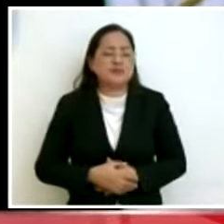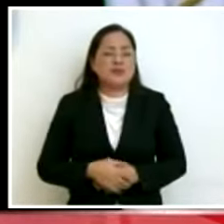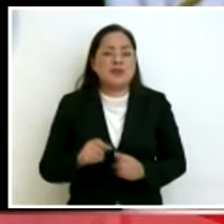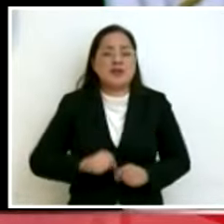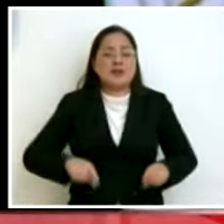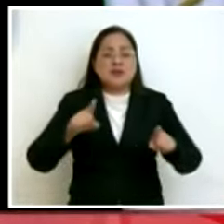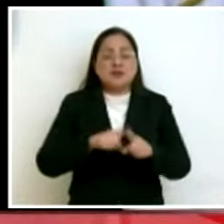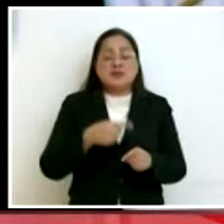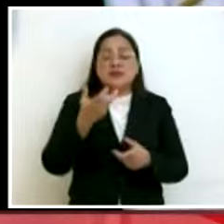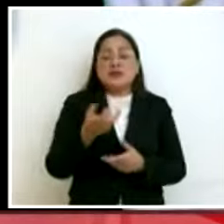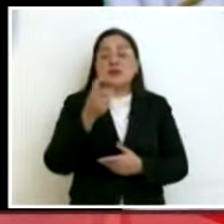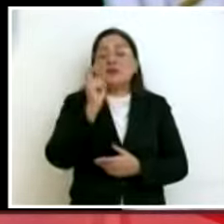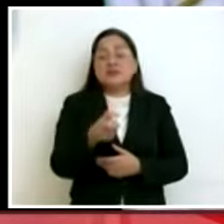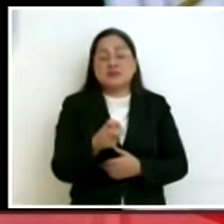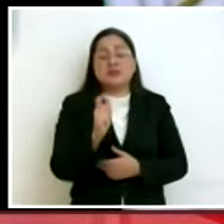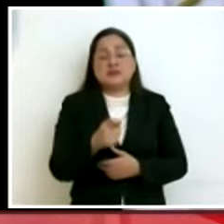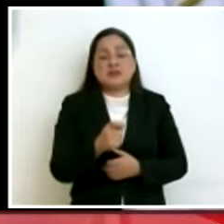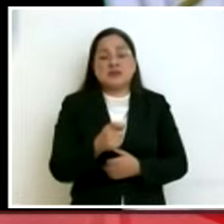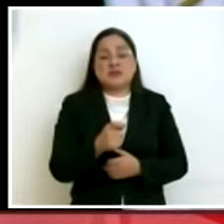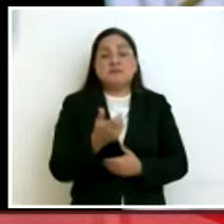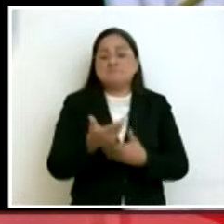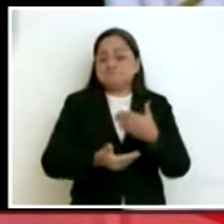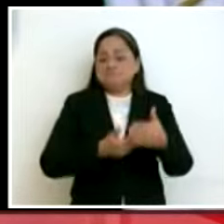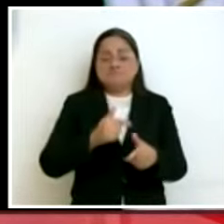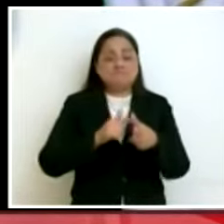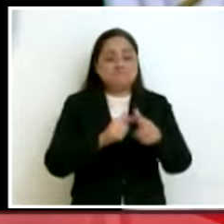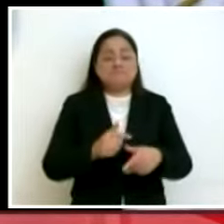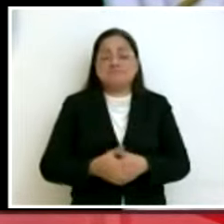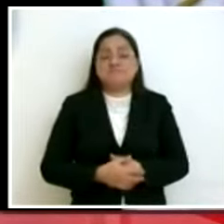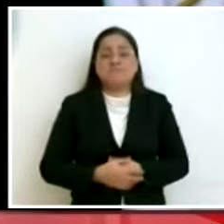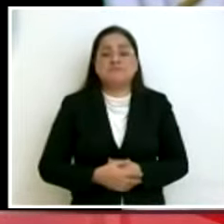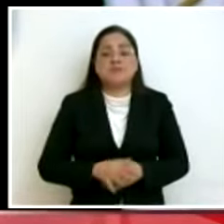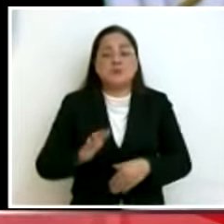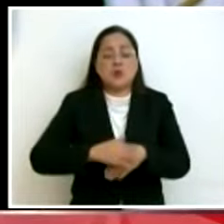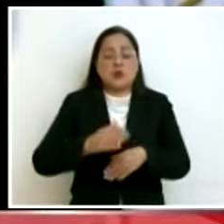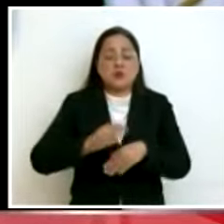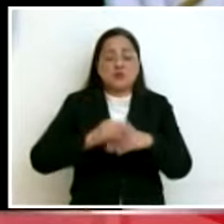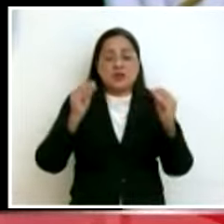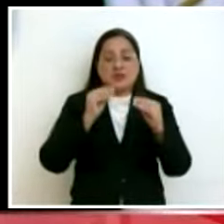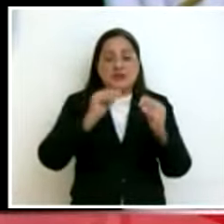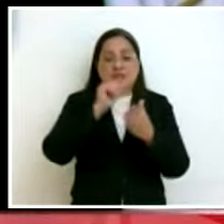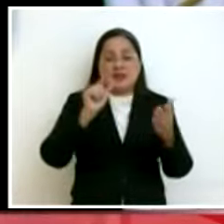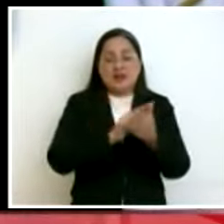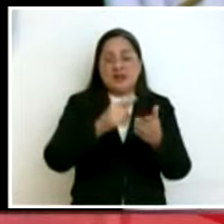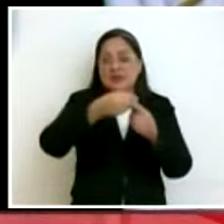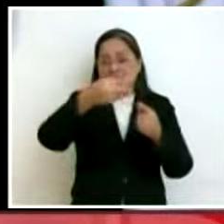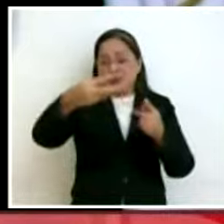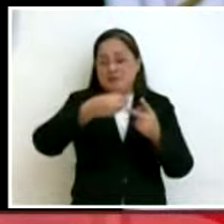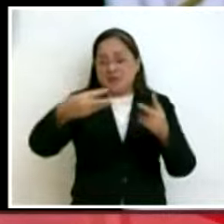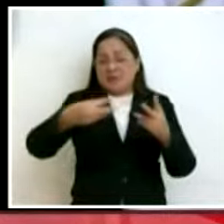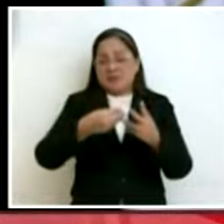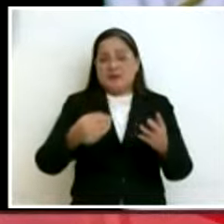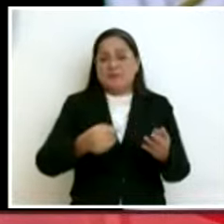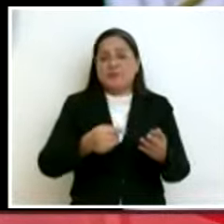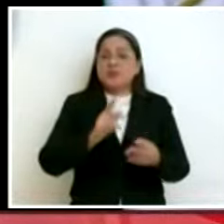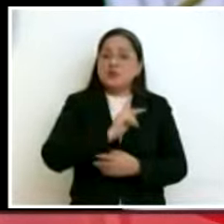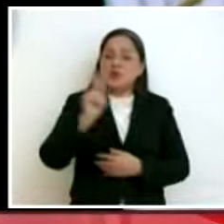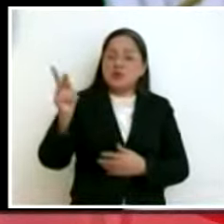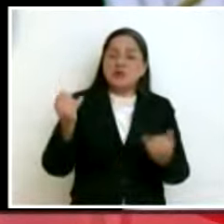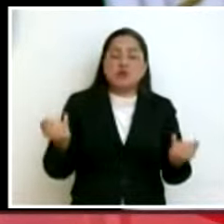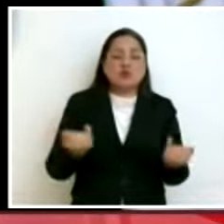es lo que sigue que la próxima discusión la de las ley secundaria nos encuentre a